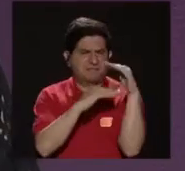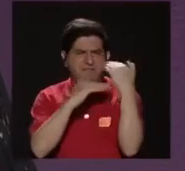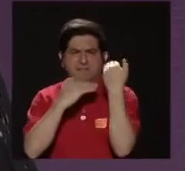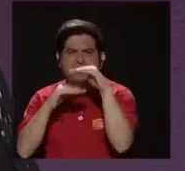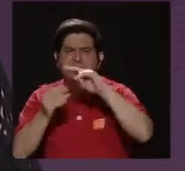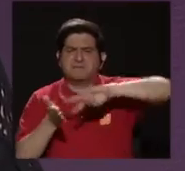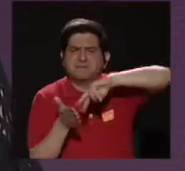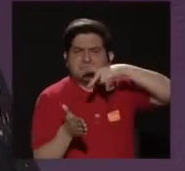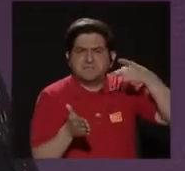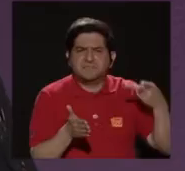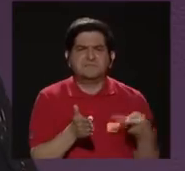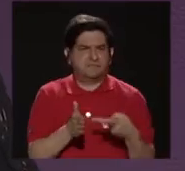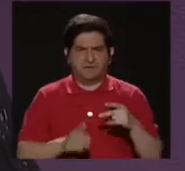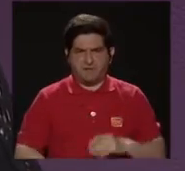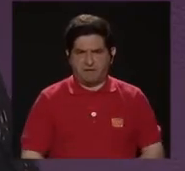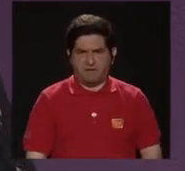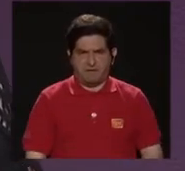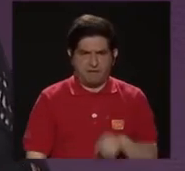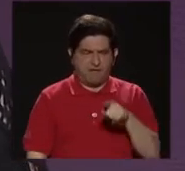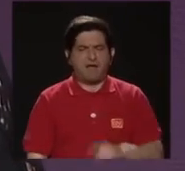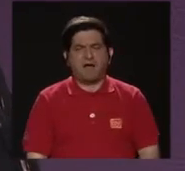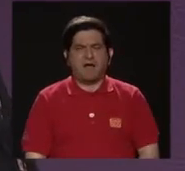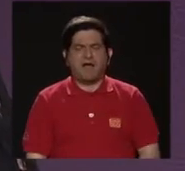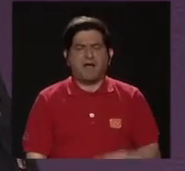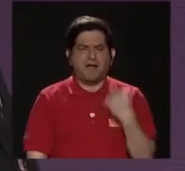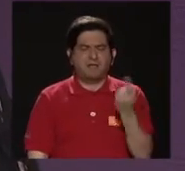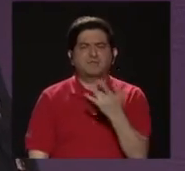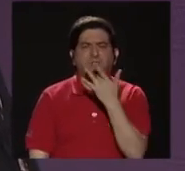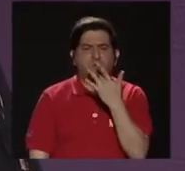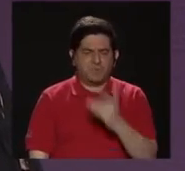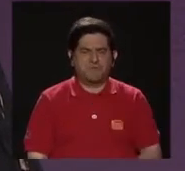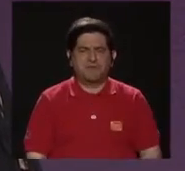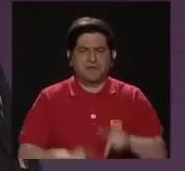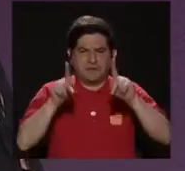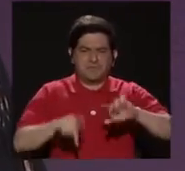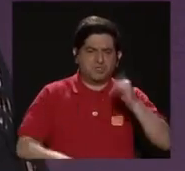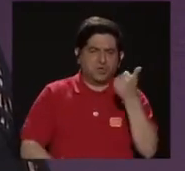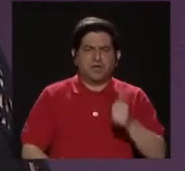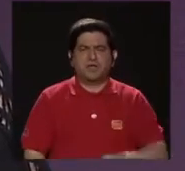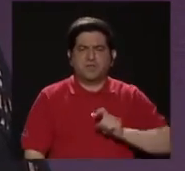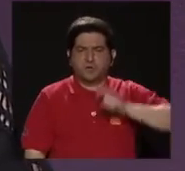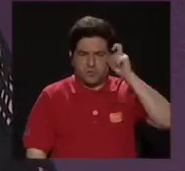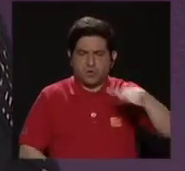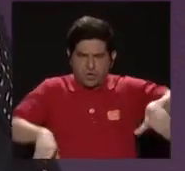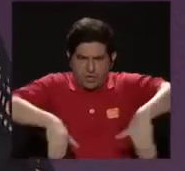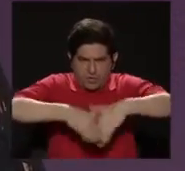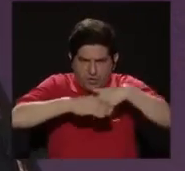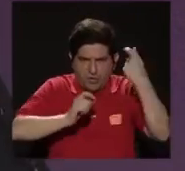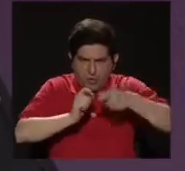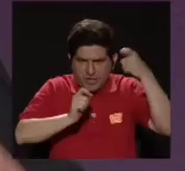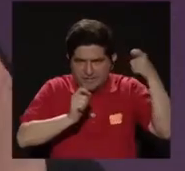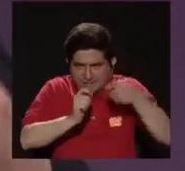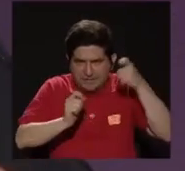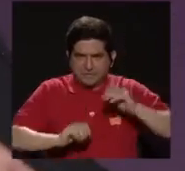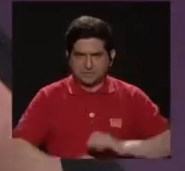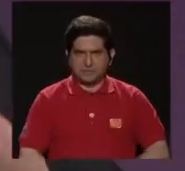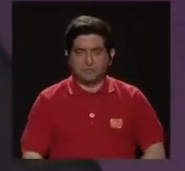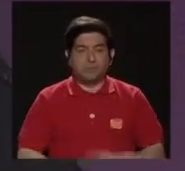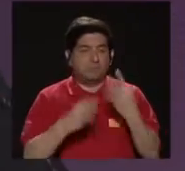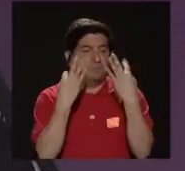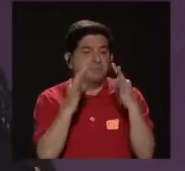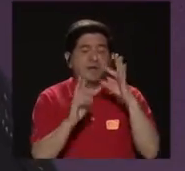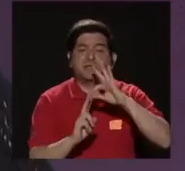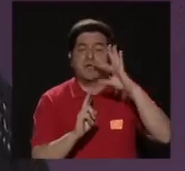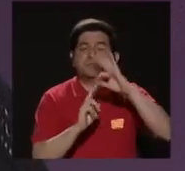de lo que significa la heterosexualidad matrimonial, estrictamente dicha, para dar